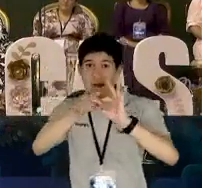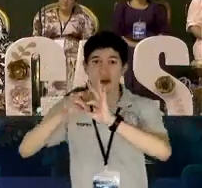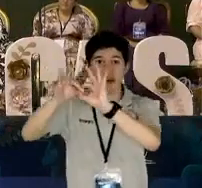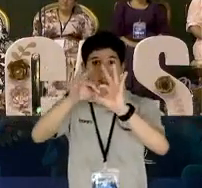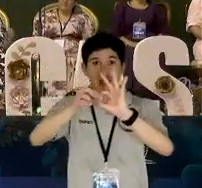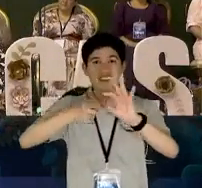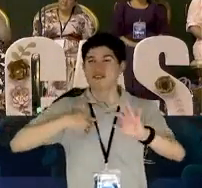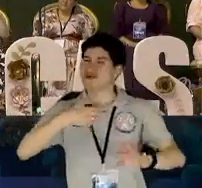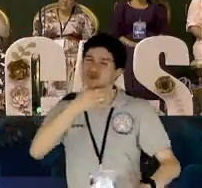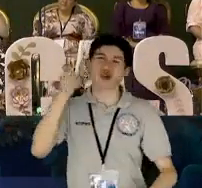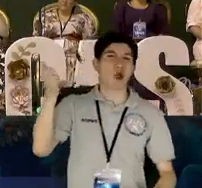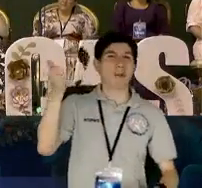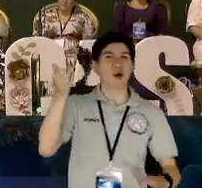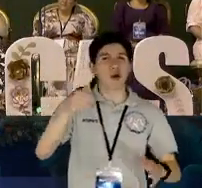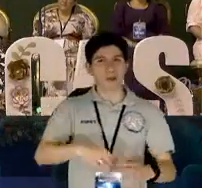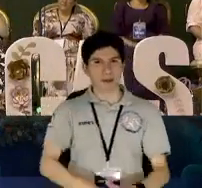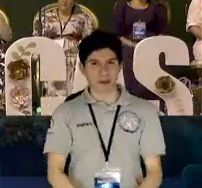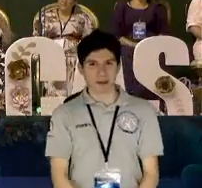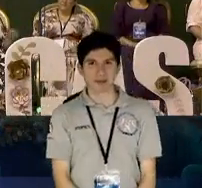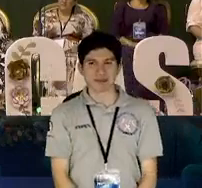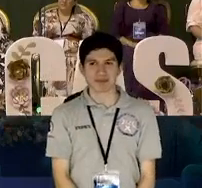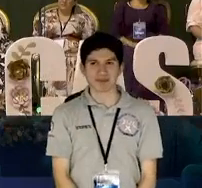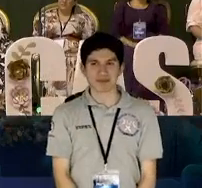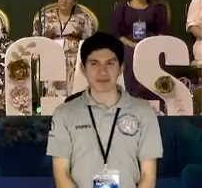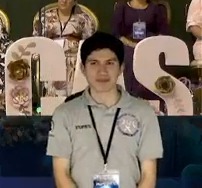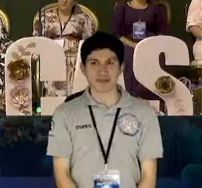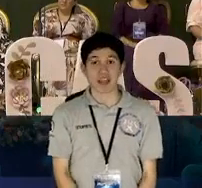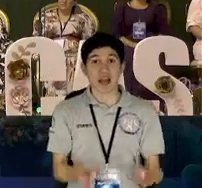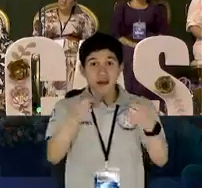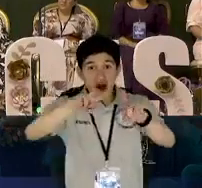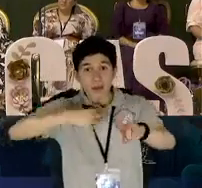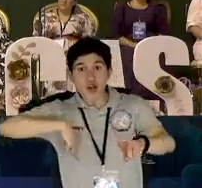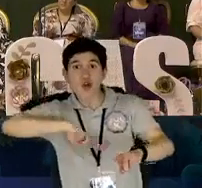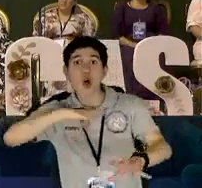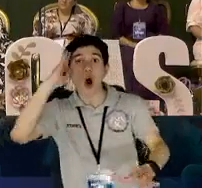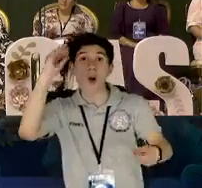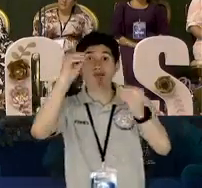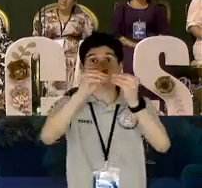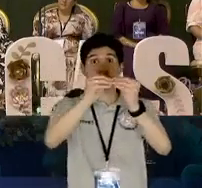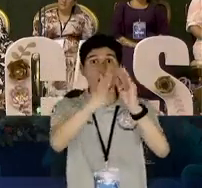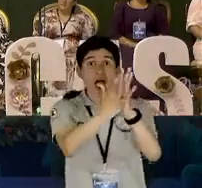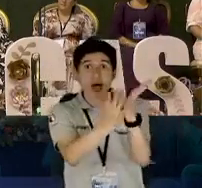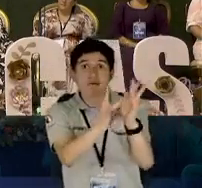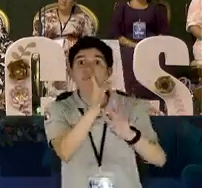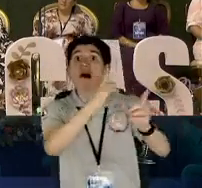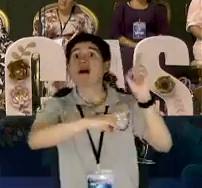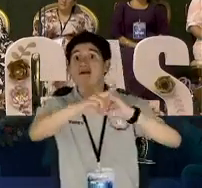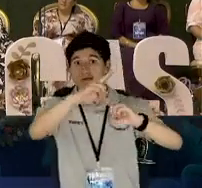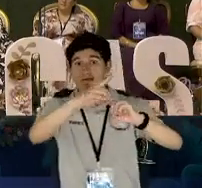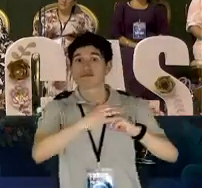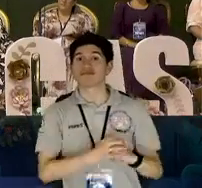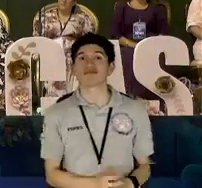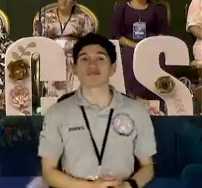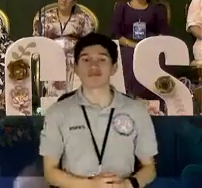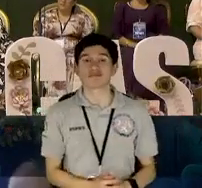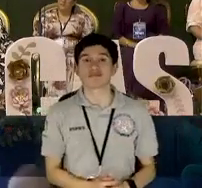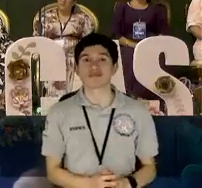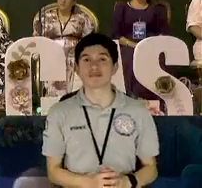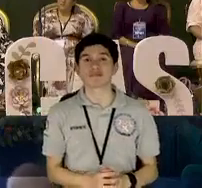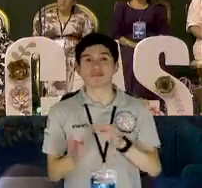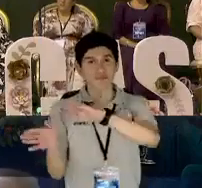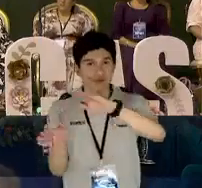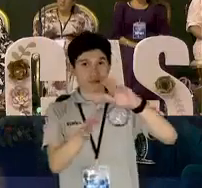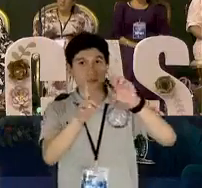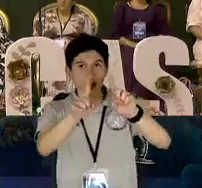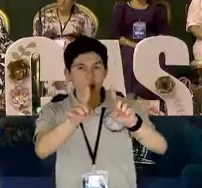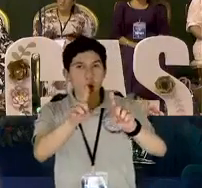podido pasar. Amén, estamos de acuerdo con la palabra del Señor. Pero algo también que quiero mencionar